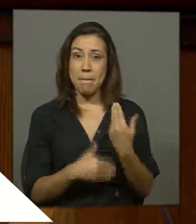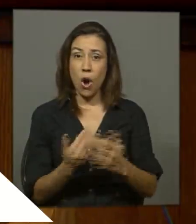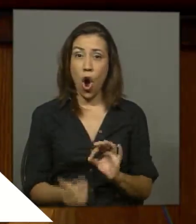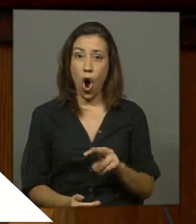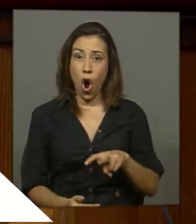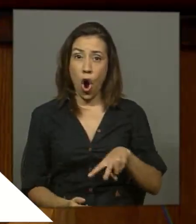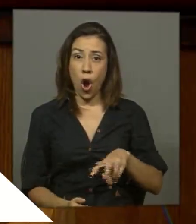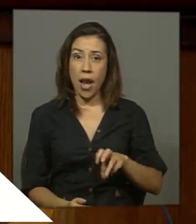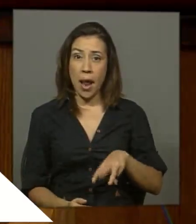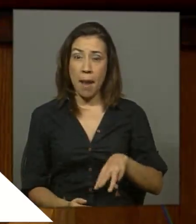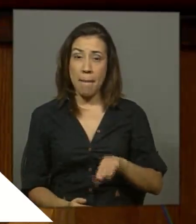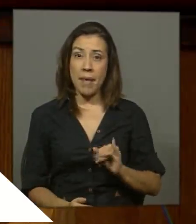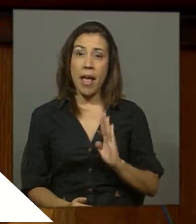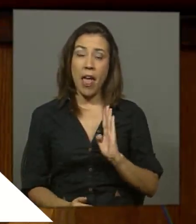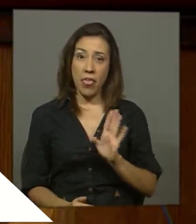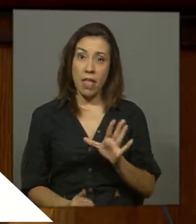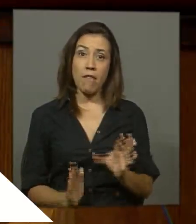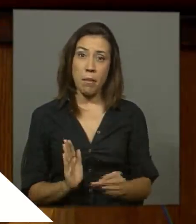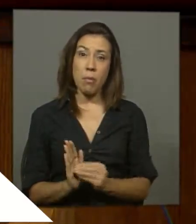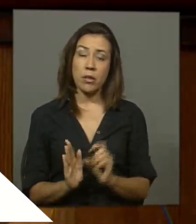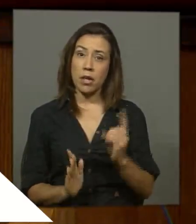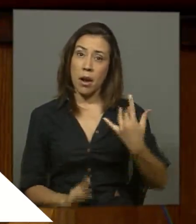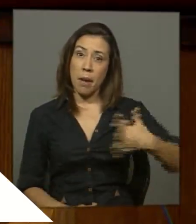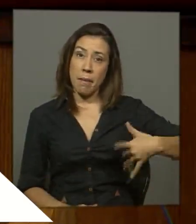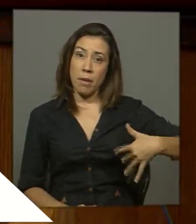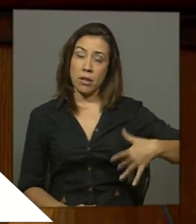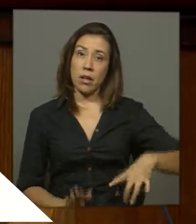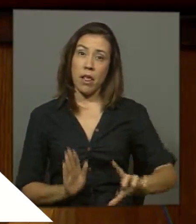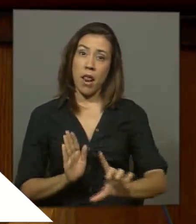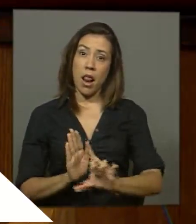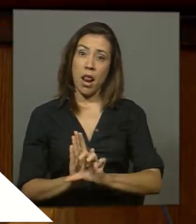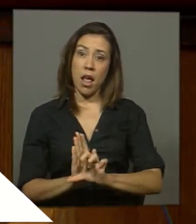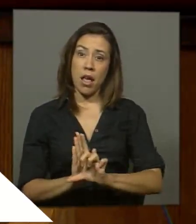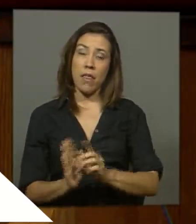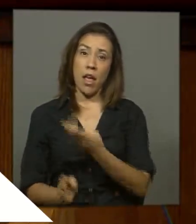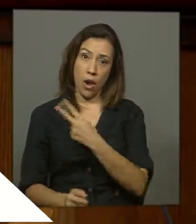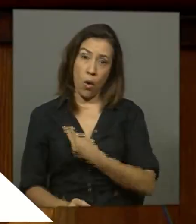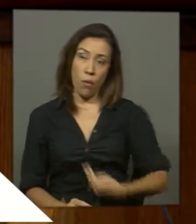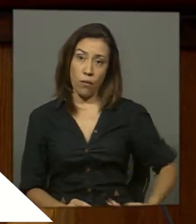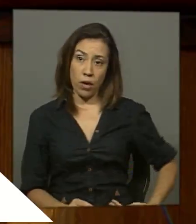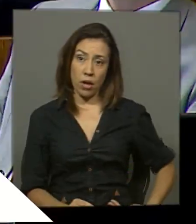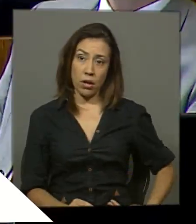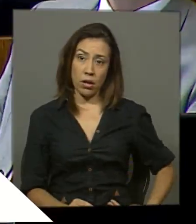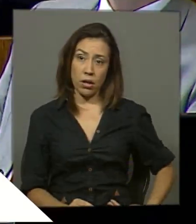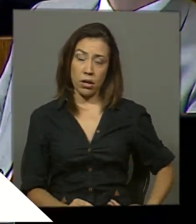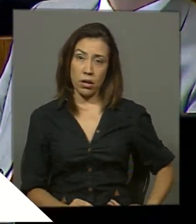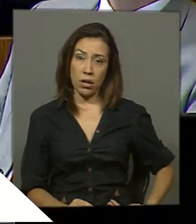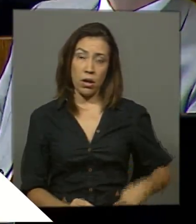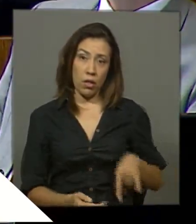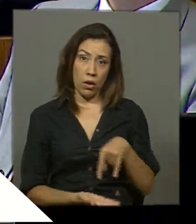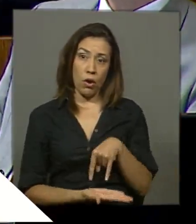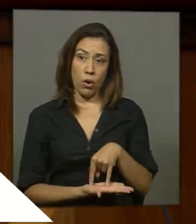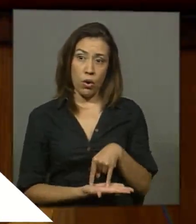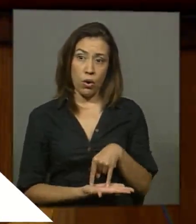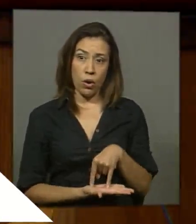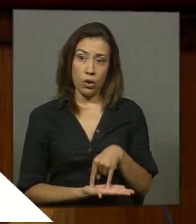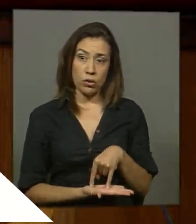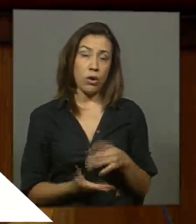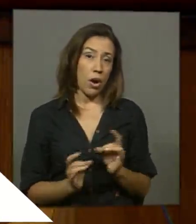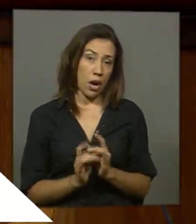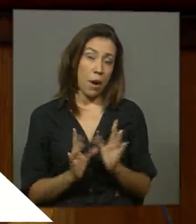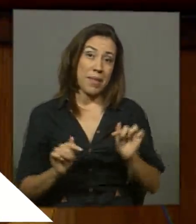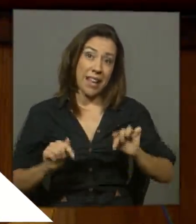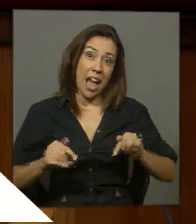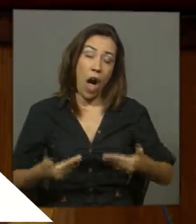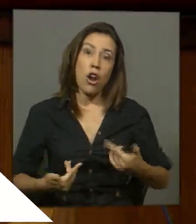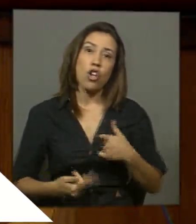onemi deberá incorporarse en las prioridades legislativas del gobierno y de la y del Congreso Nacional desde luego que en este